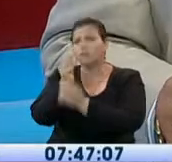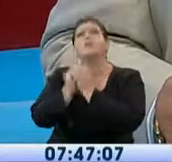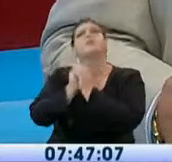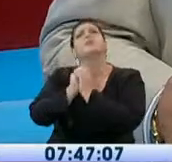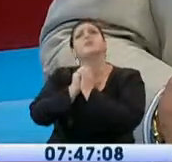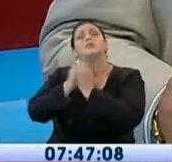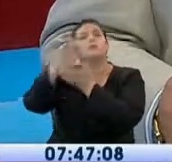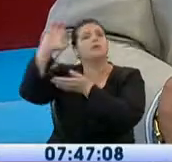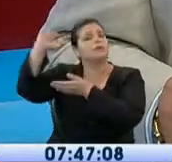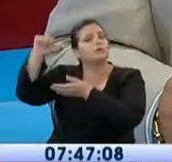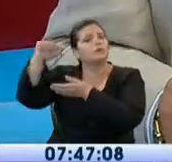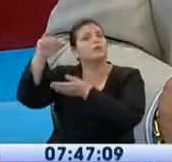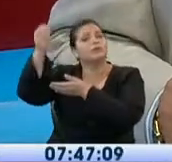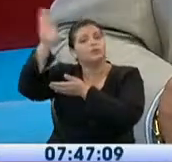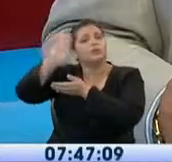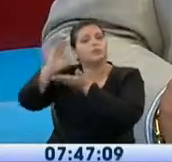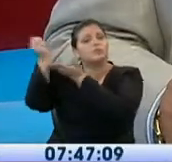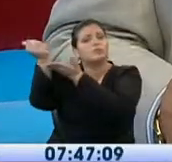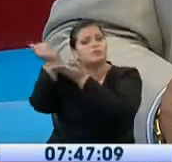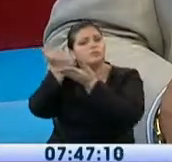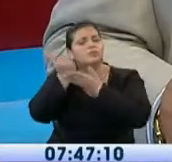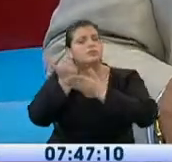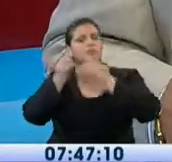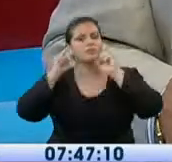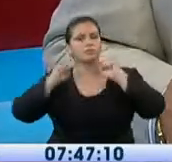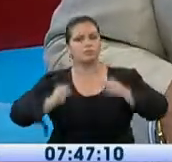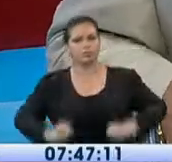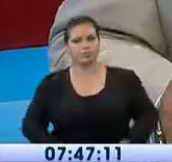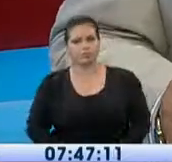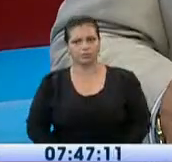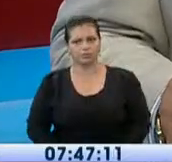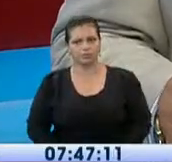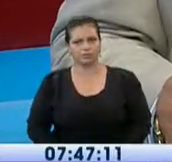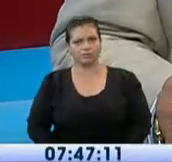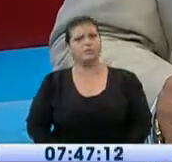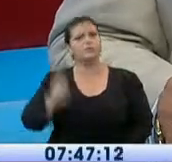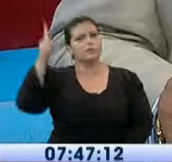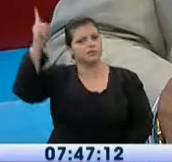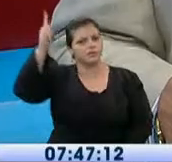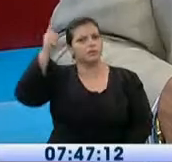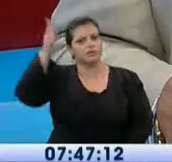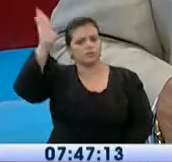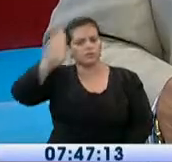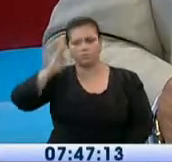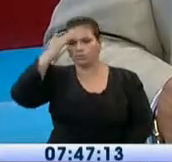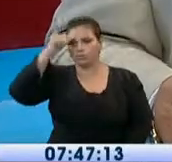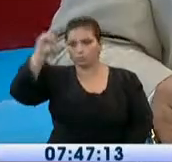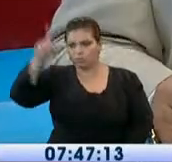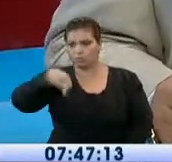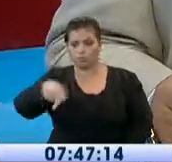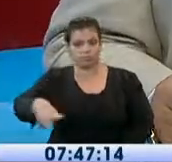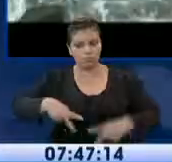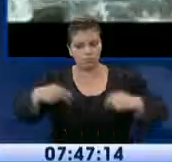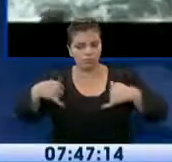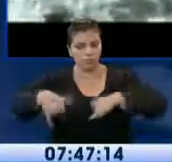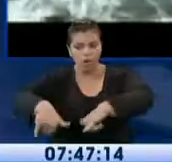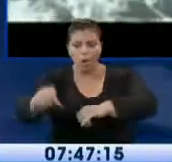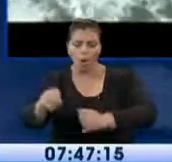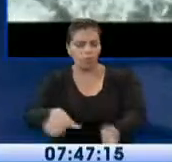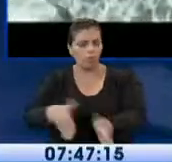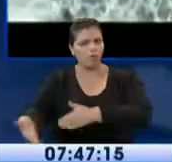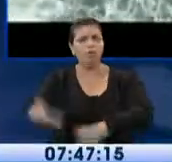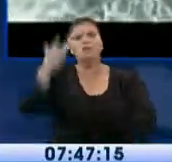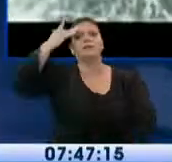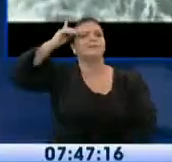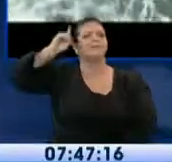errada de quitarnos la vida. Solo quien nos la dio está autorizado a quitárnosla. Por lo tanto,